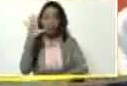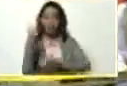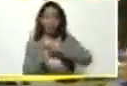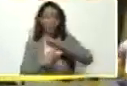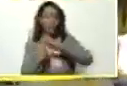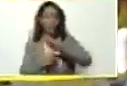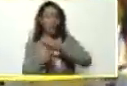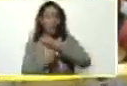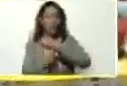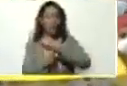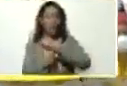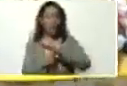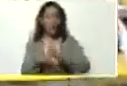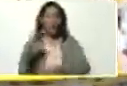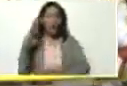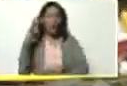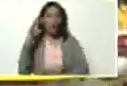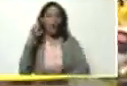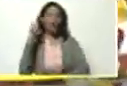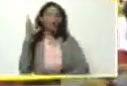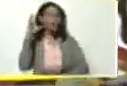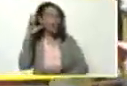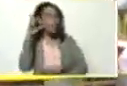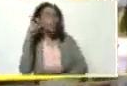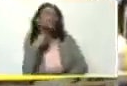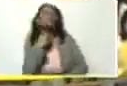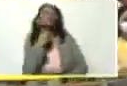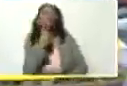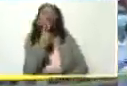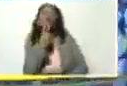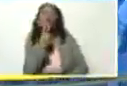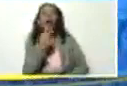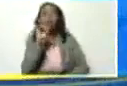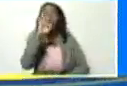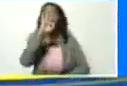en fonoaudiología, para un total de